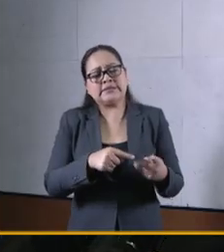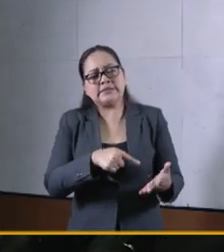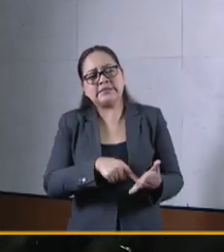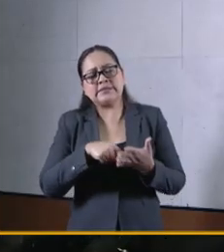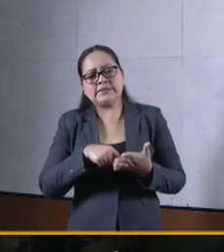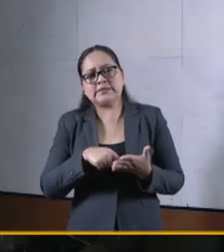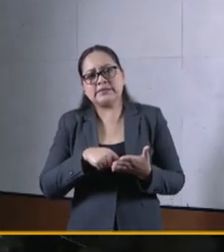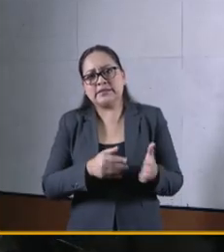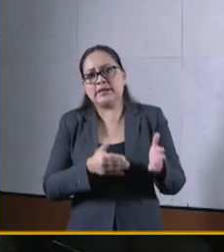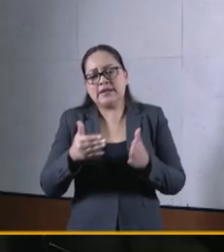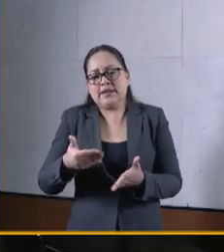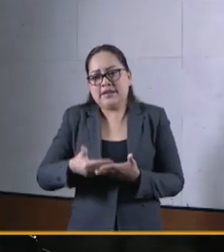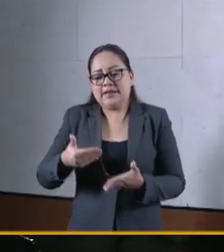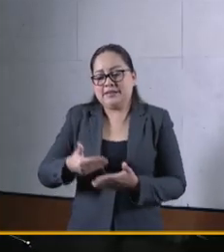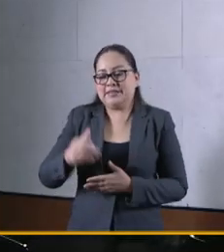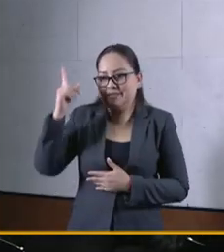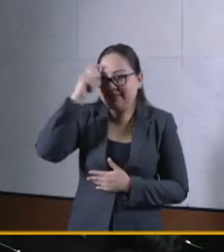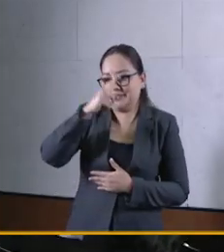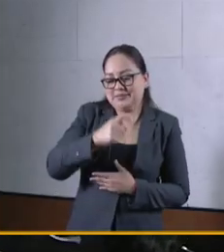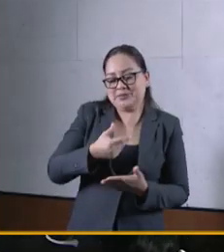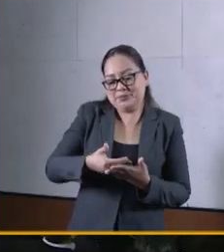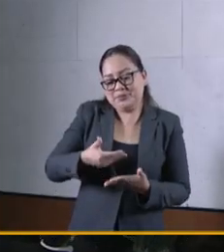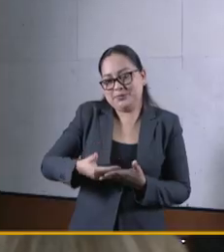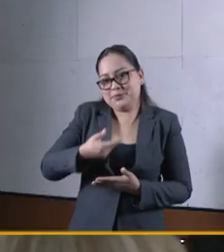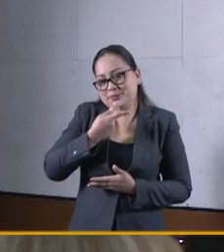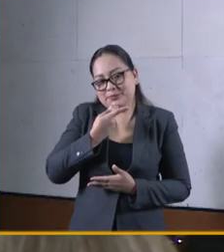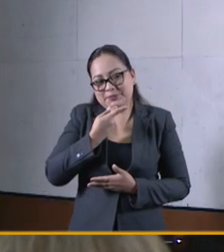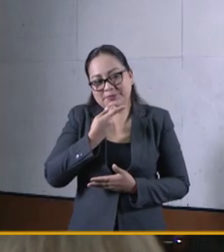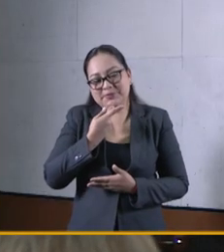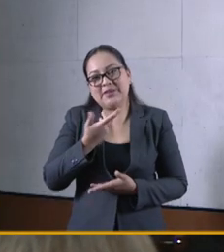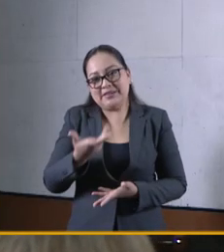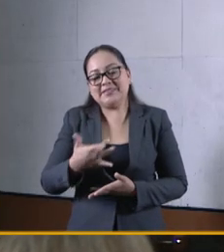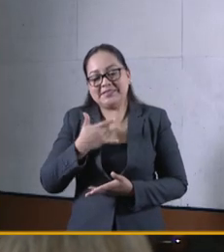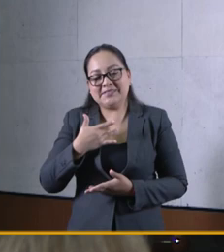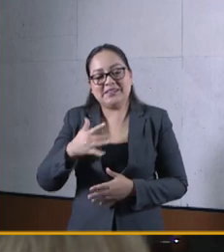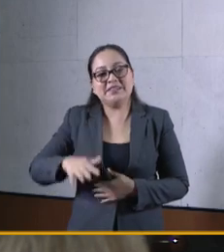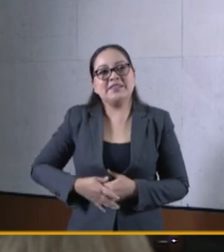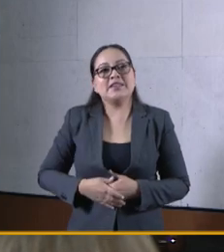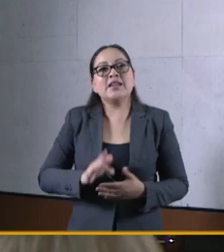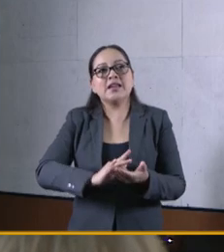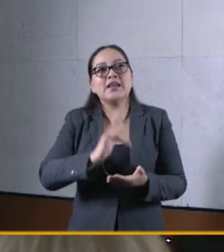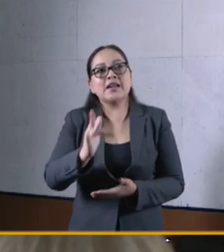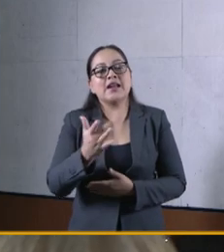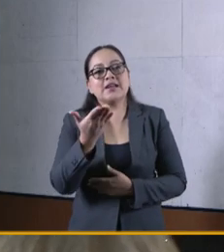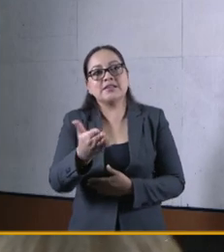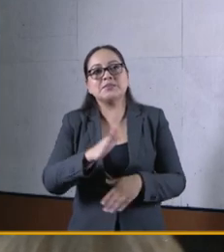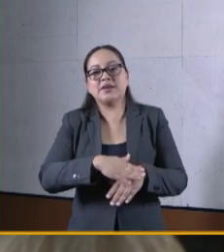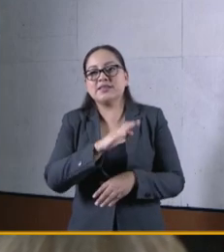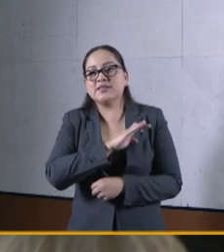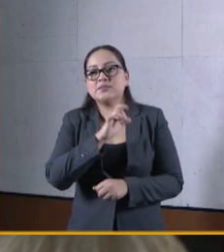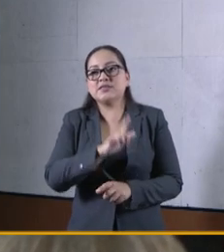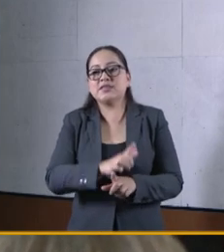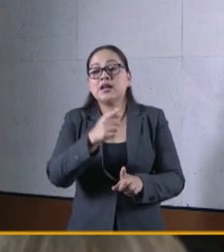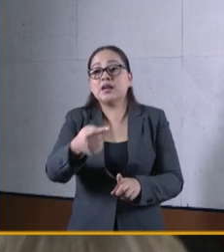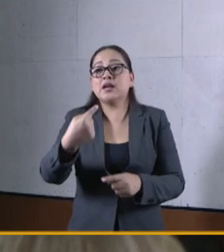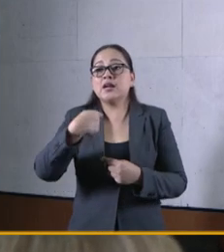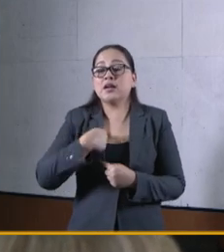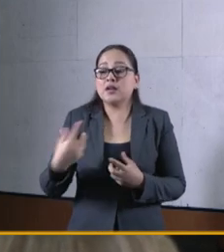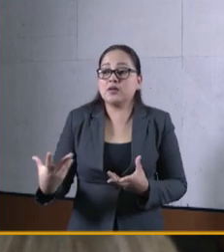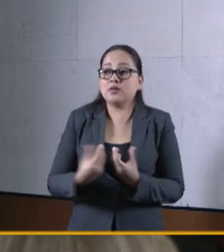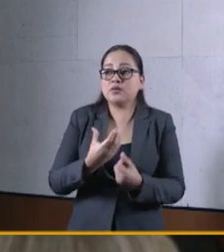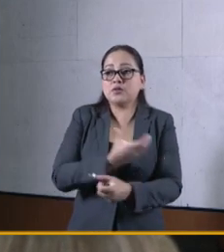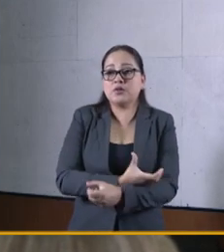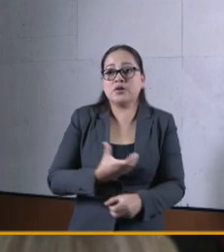hablar se lo comentaba a él hace unos momentos quiero agradecer especialmente que me hayan acompañado